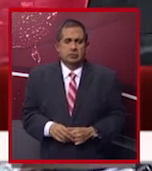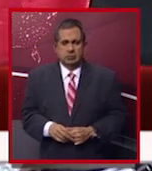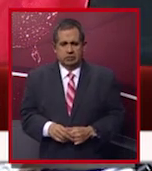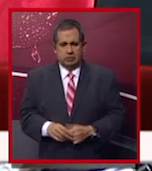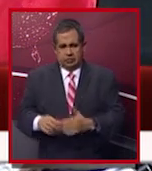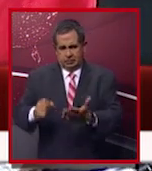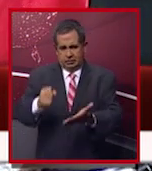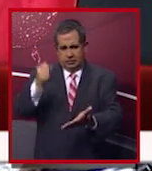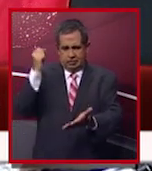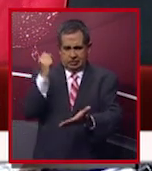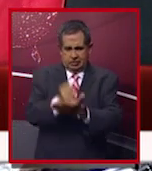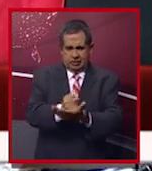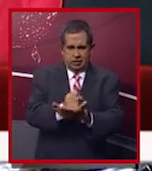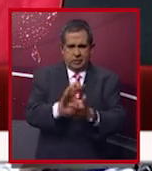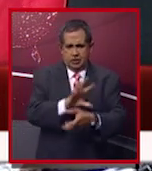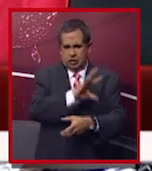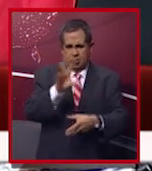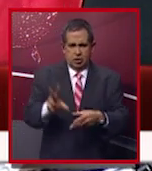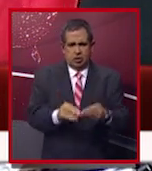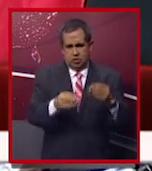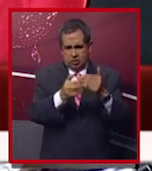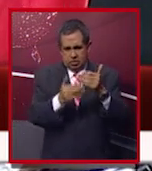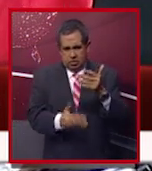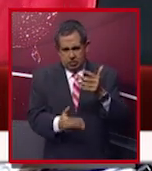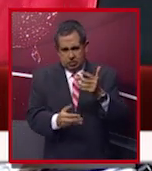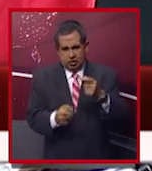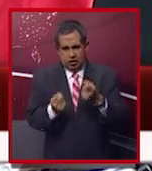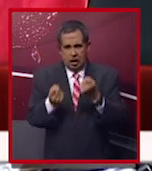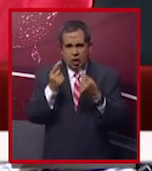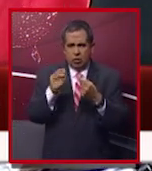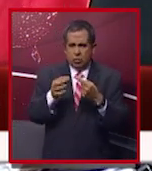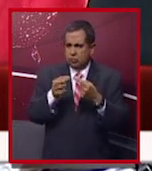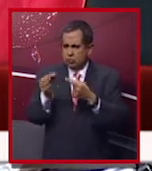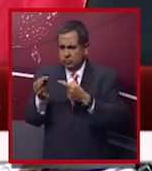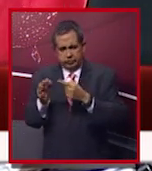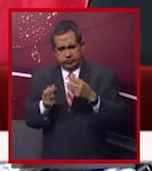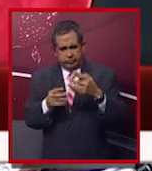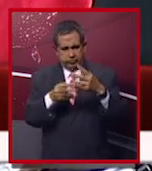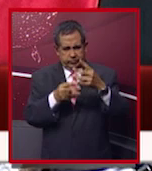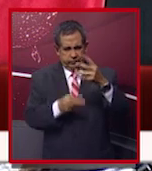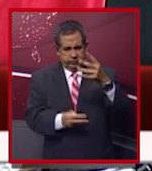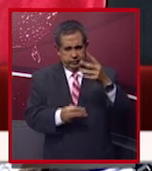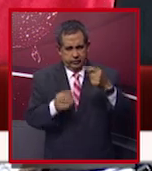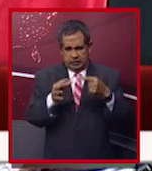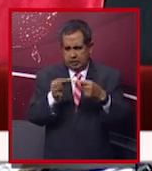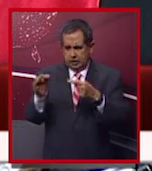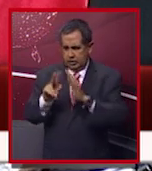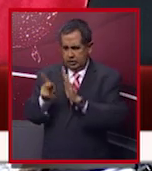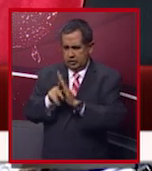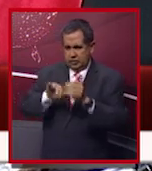Aprobado en lo general y en lo particular los artículos no